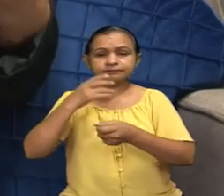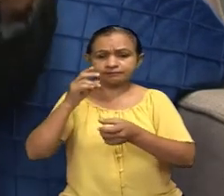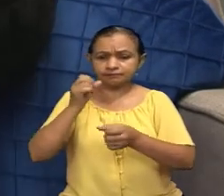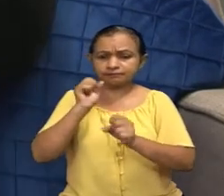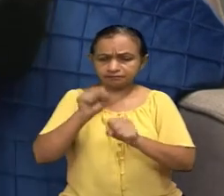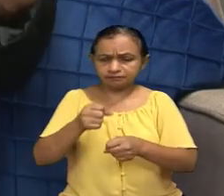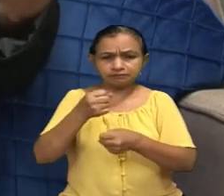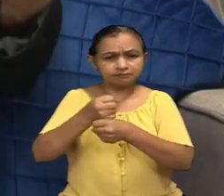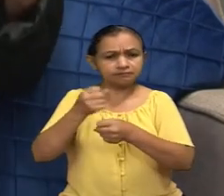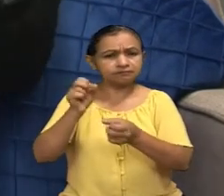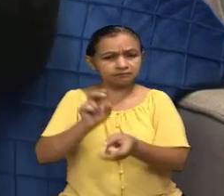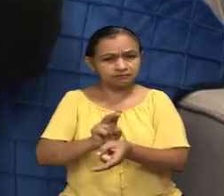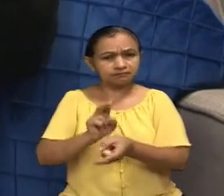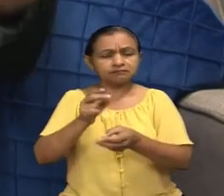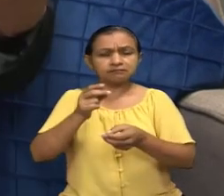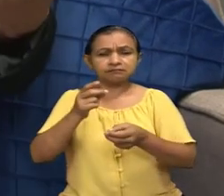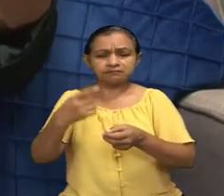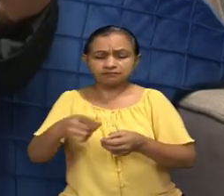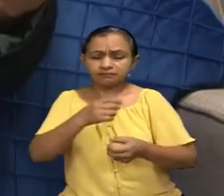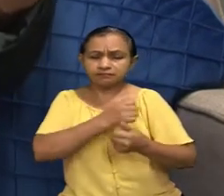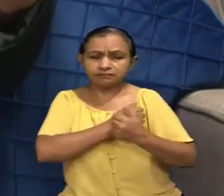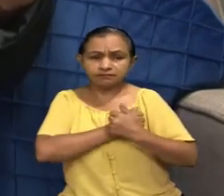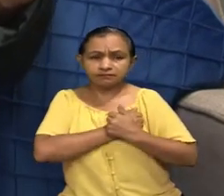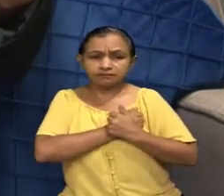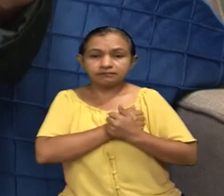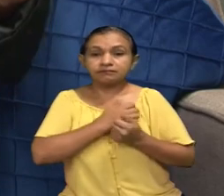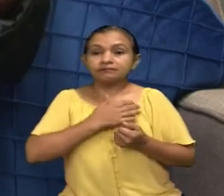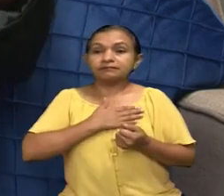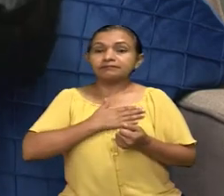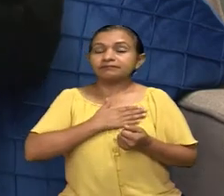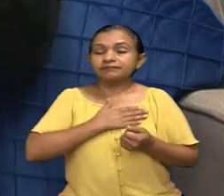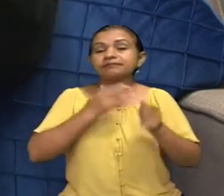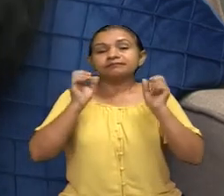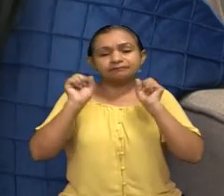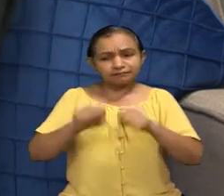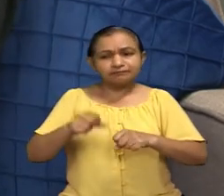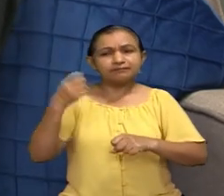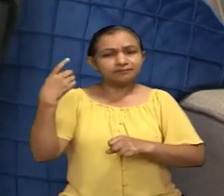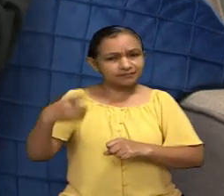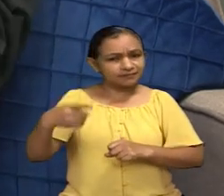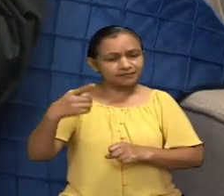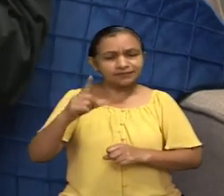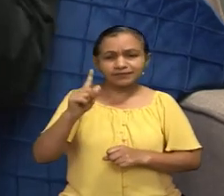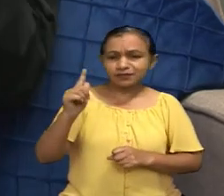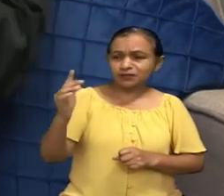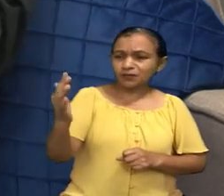sexualidad, tienen derecho al amor, tienen derecho a la afectividad,